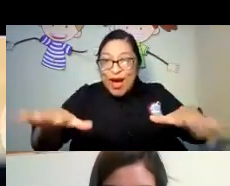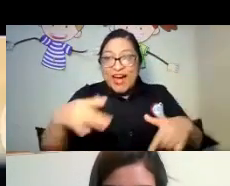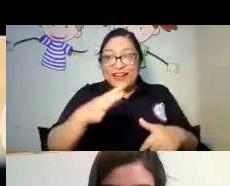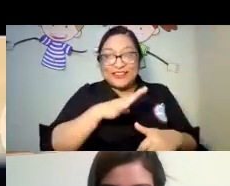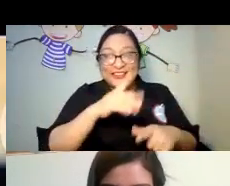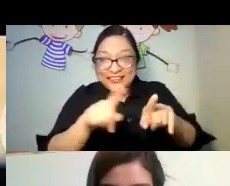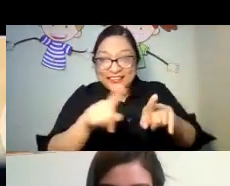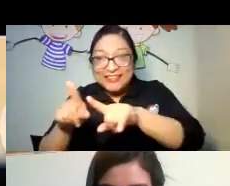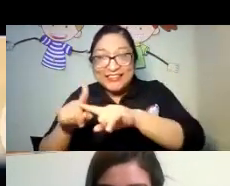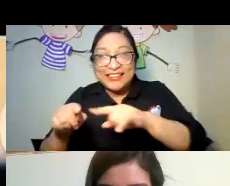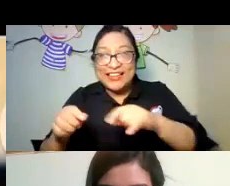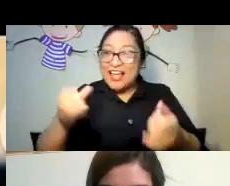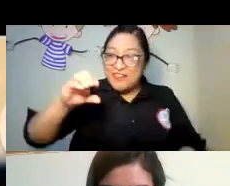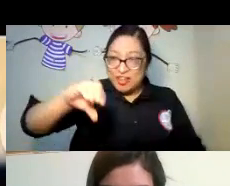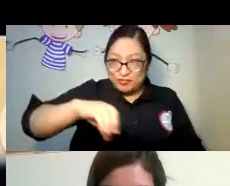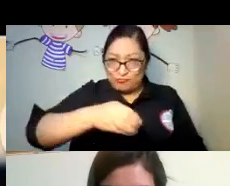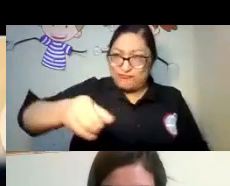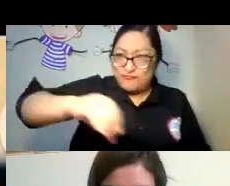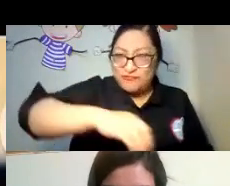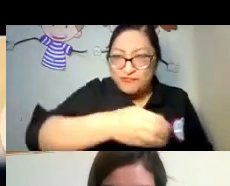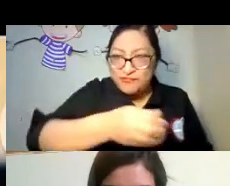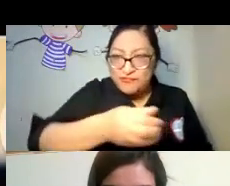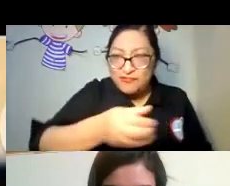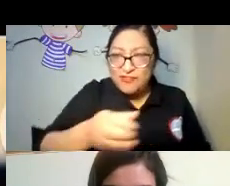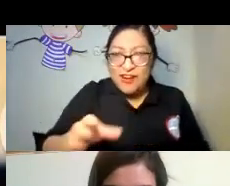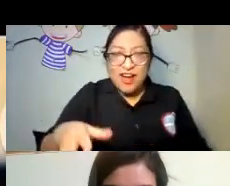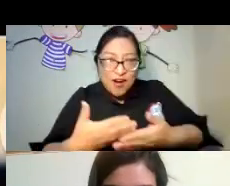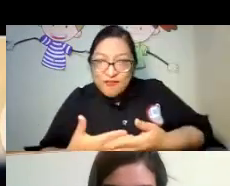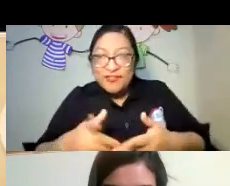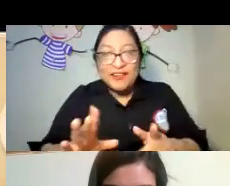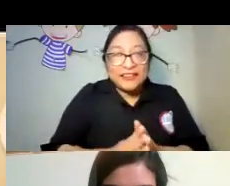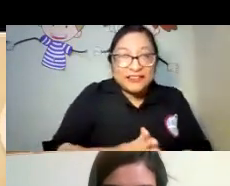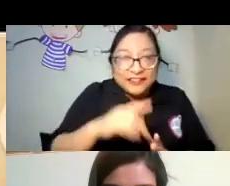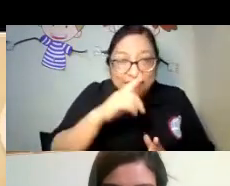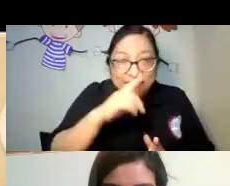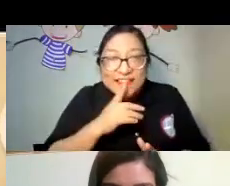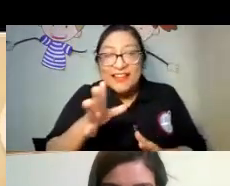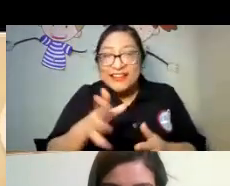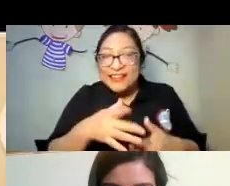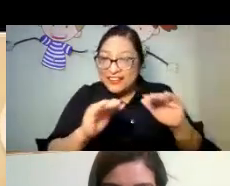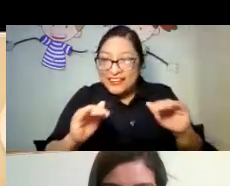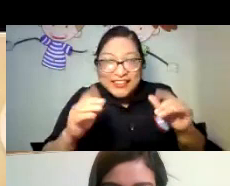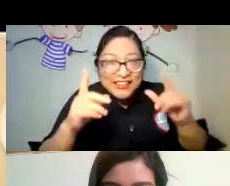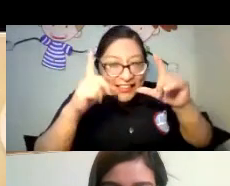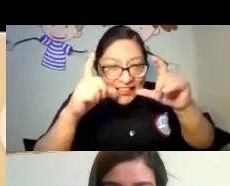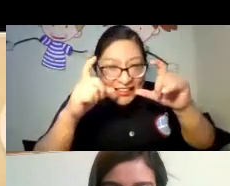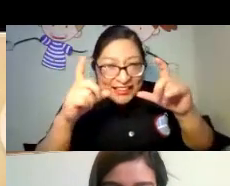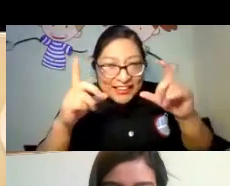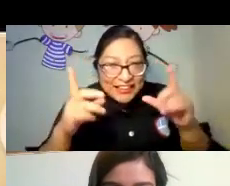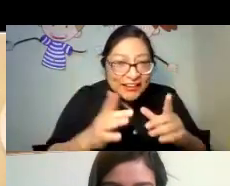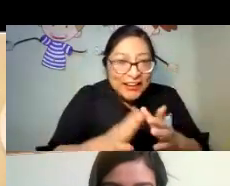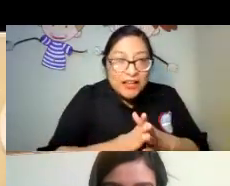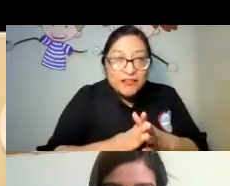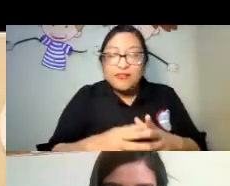unos carritos. Estimulación temprana presencial de año 2020. Vamos viendo cómo ellos van creciendo.